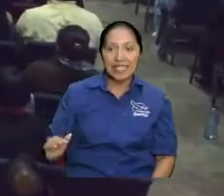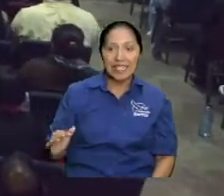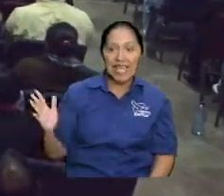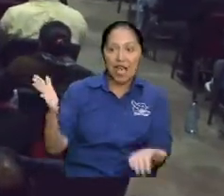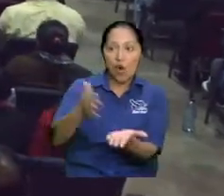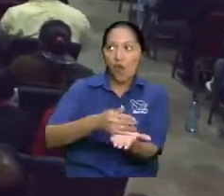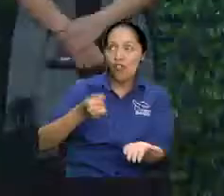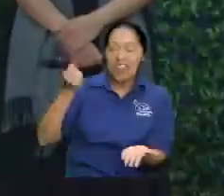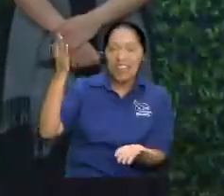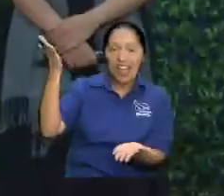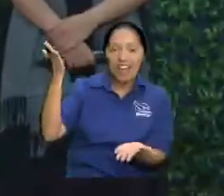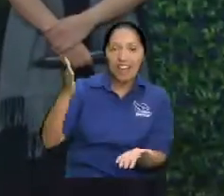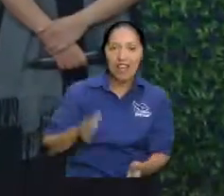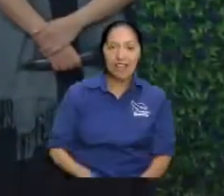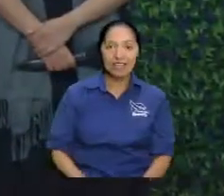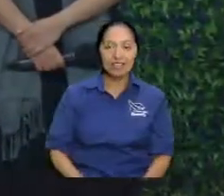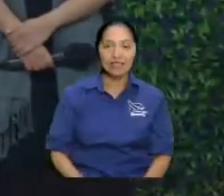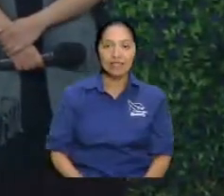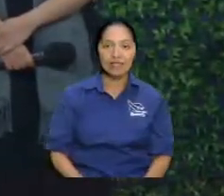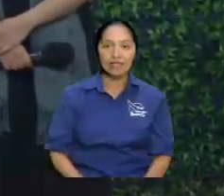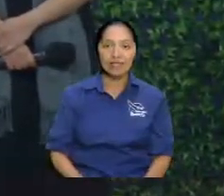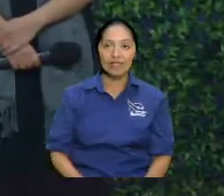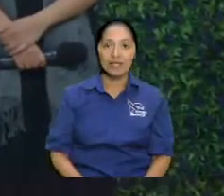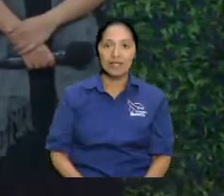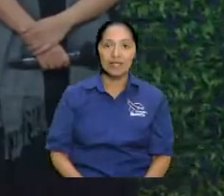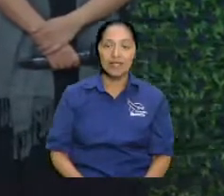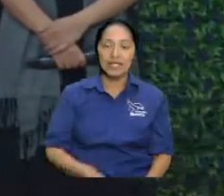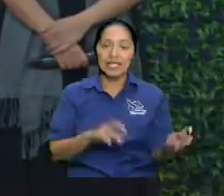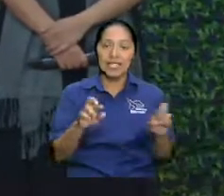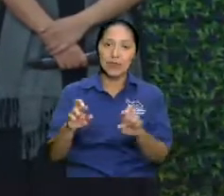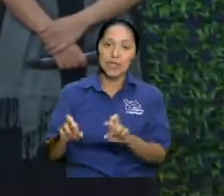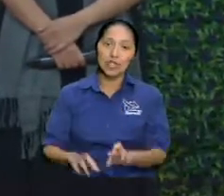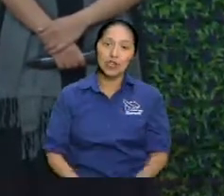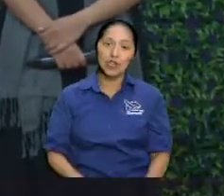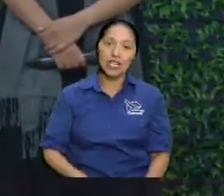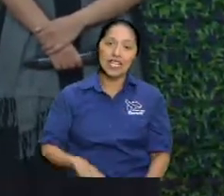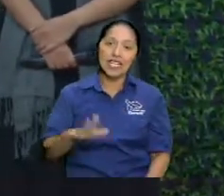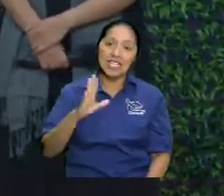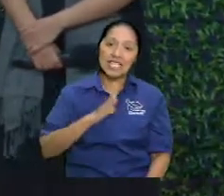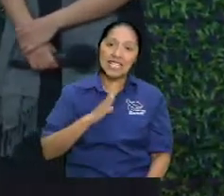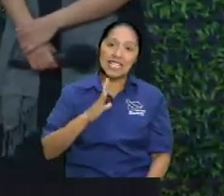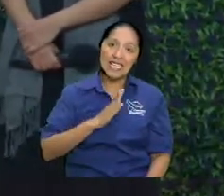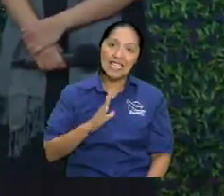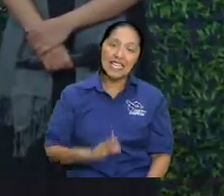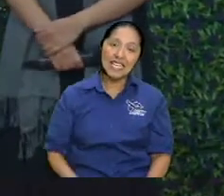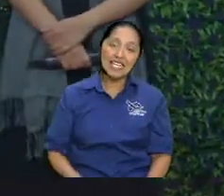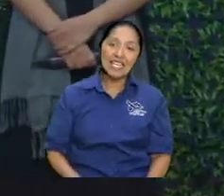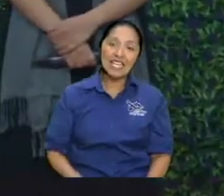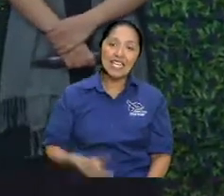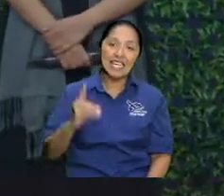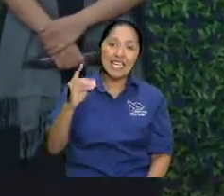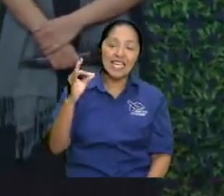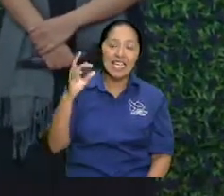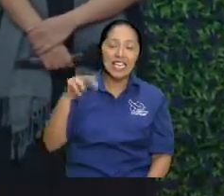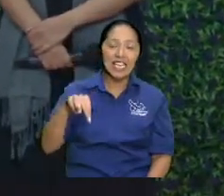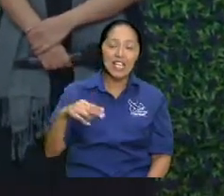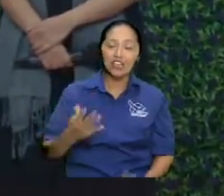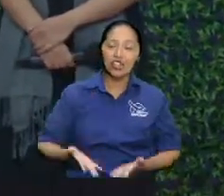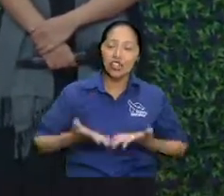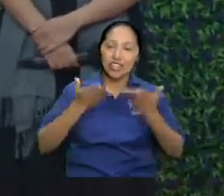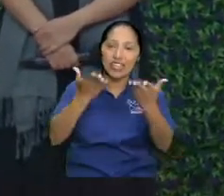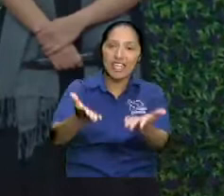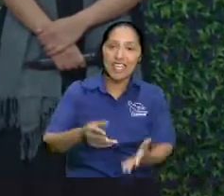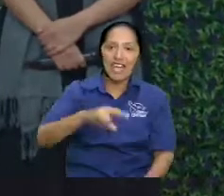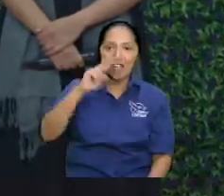El que tiene el don de dar y tiene don de dar, nunca le va a faltar. Es que sería ilógico que alguien